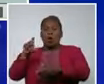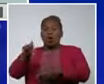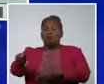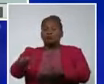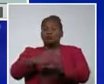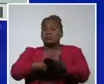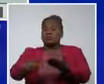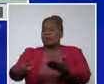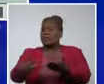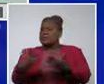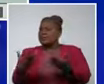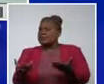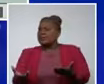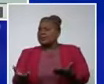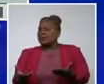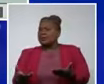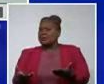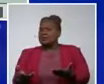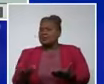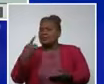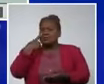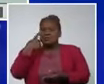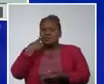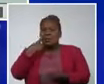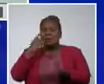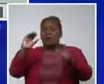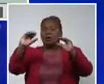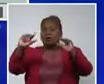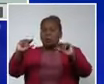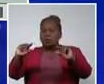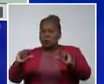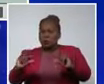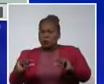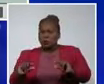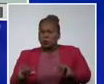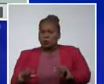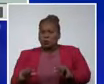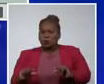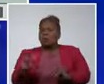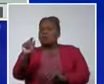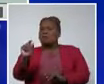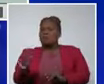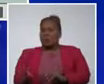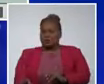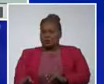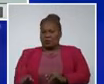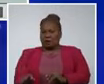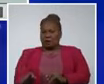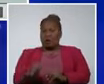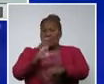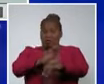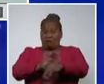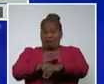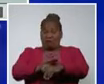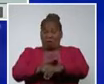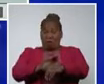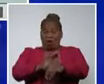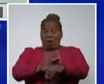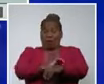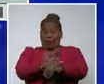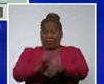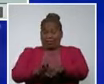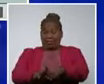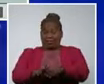semanas, pues sí se ve una reducción en cuanto al número de casos. Estos son números de